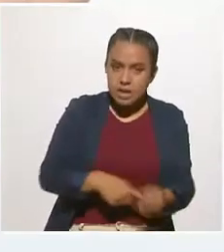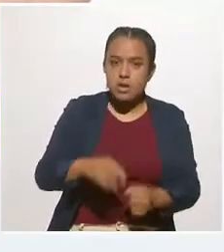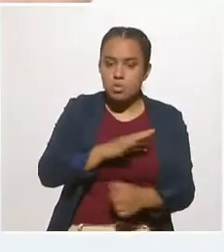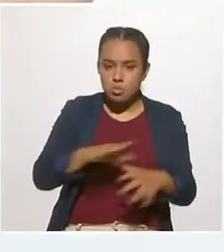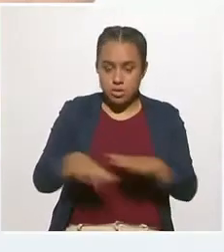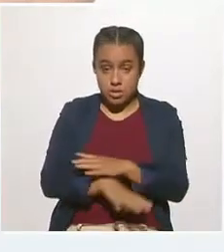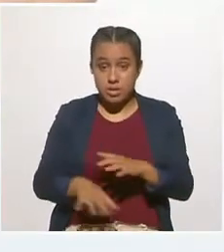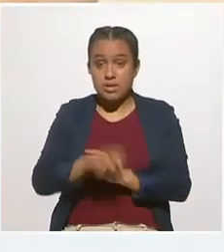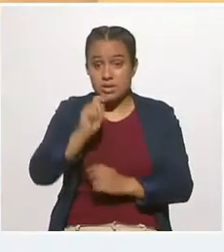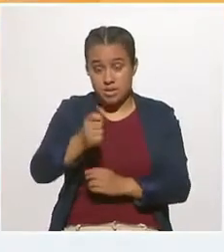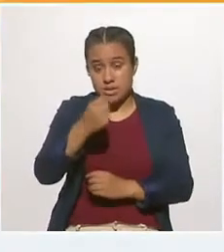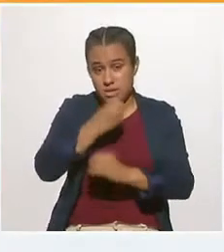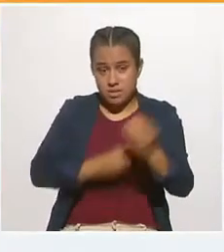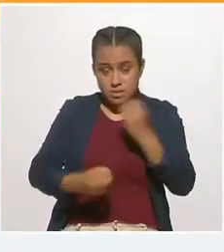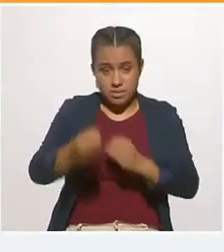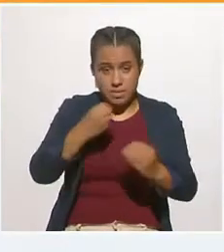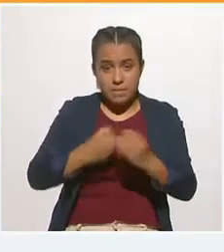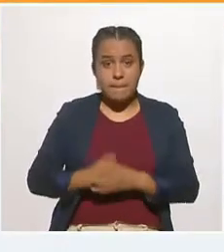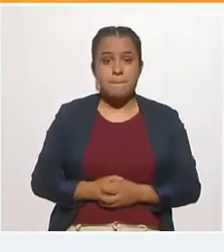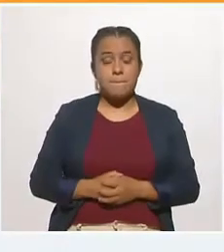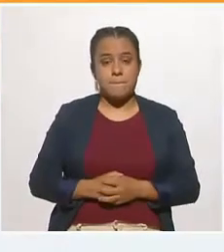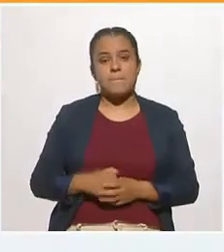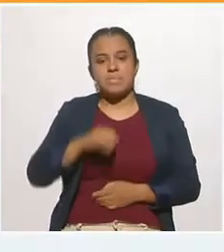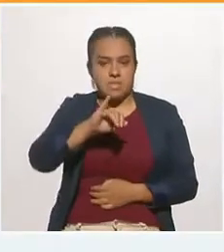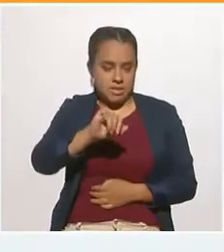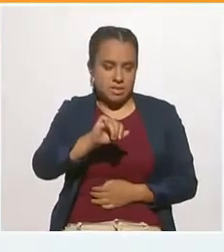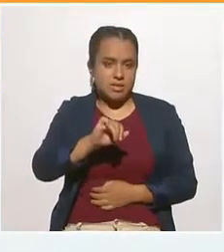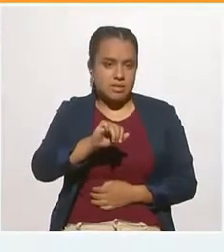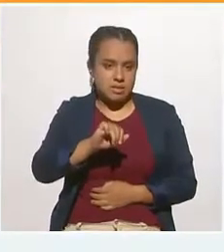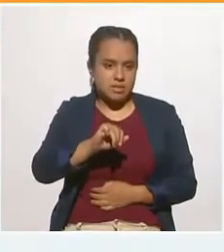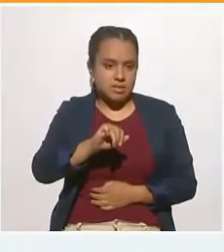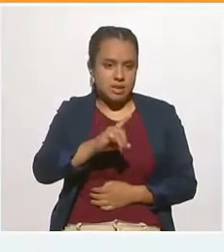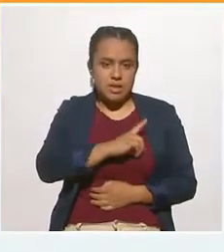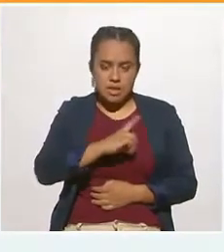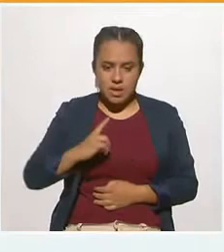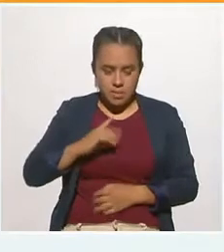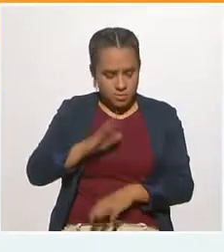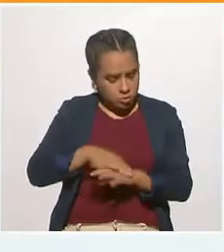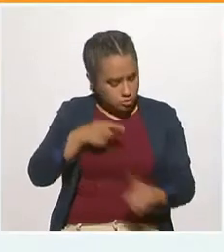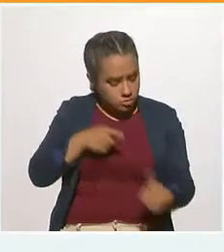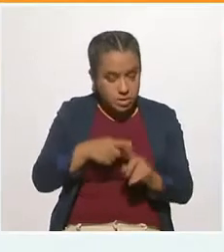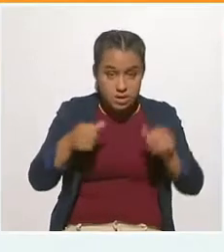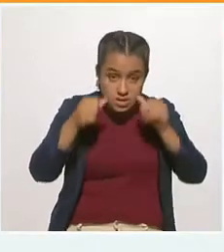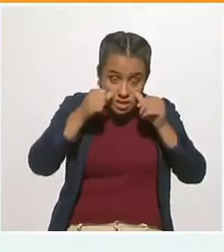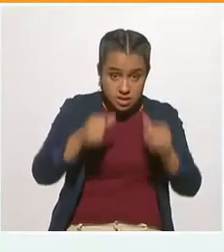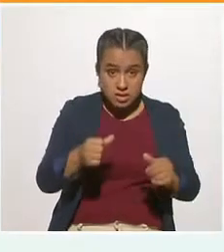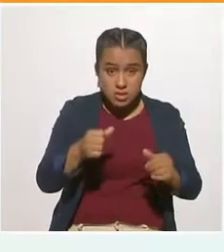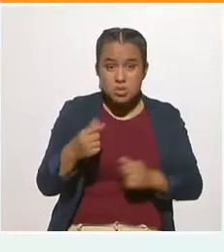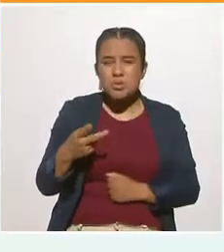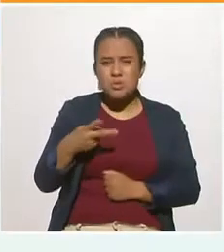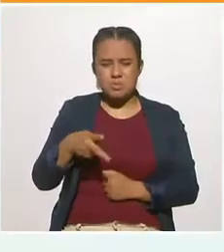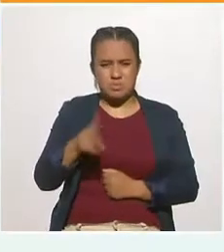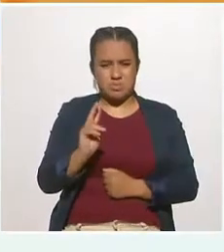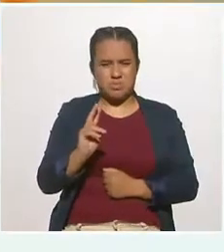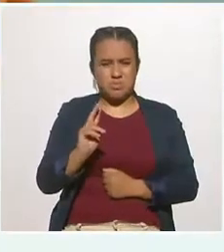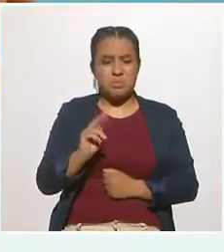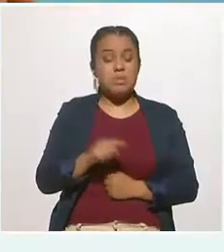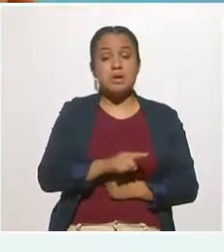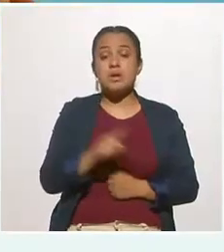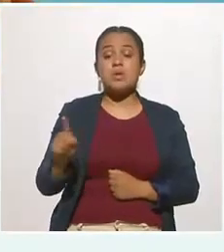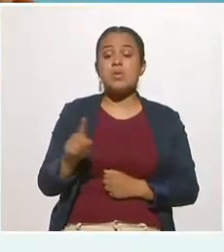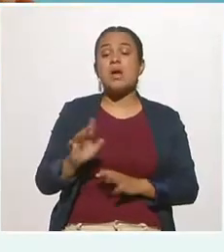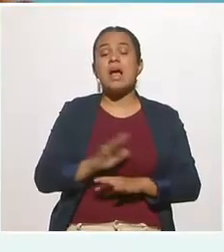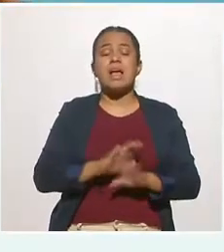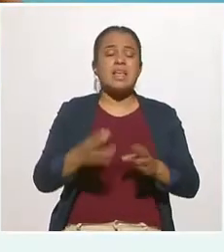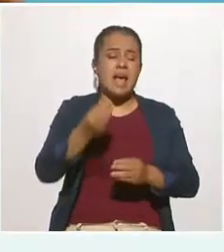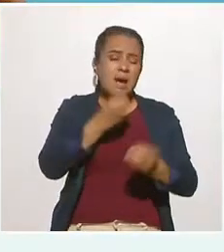Entonces, sí tenemos que poner especial atención al respecto, pero no quiere decir que ya no vamos a disfrutar de los alimentos.